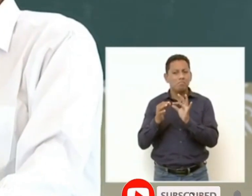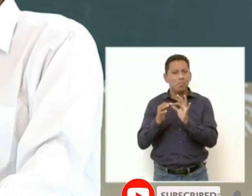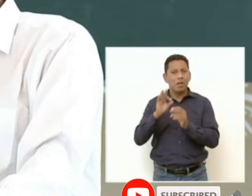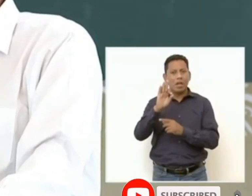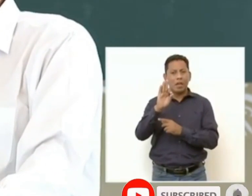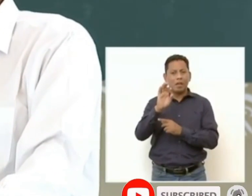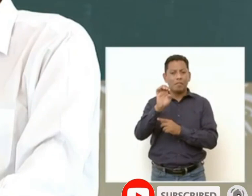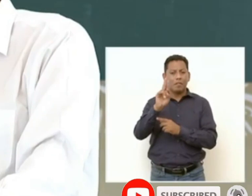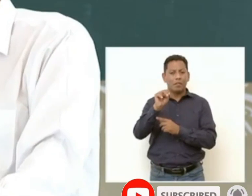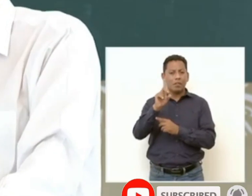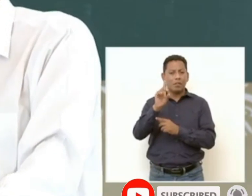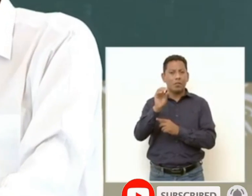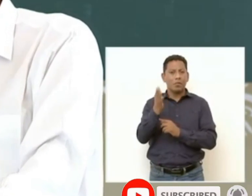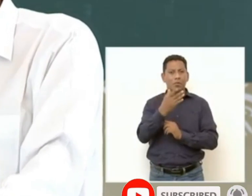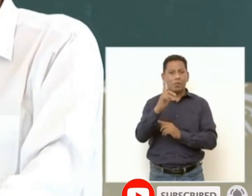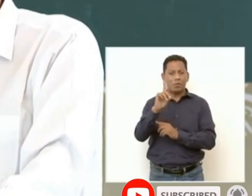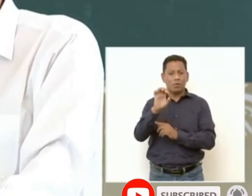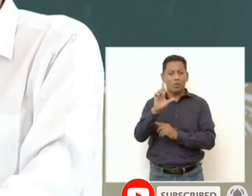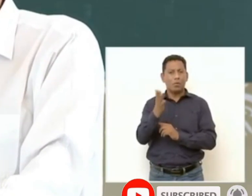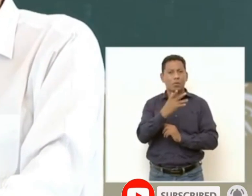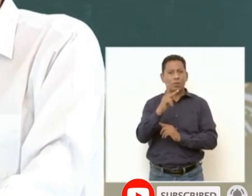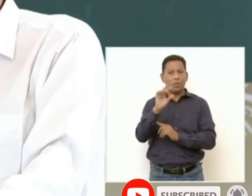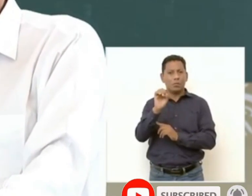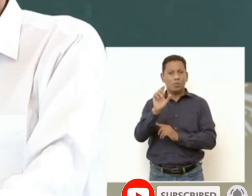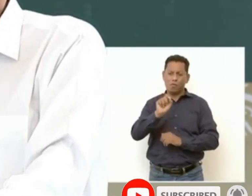Fernando del Paso, un gran escritor,